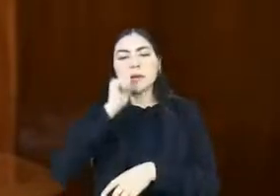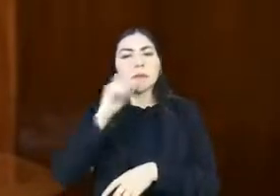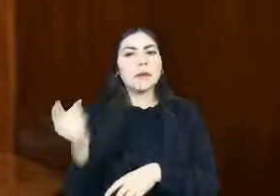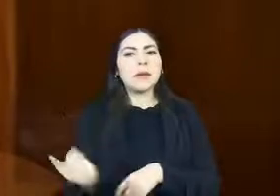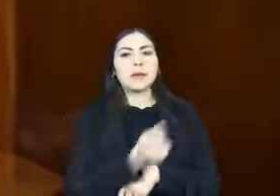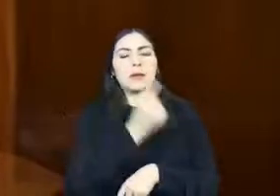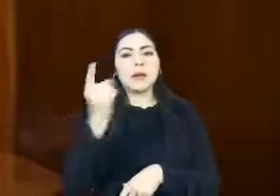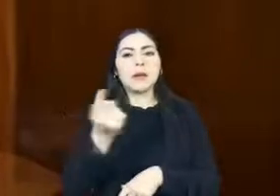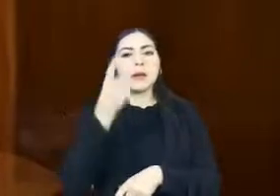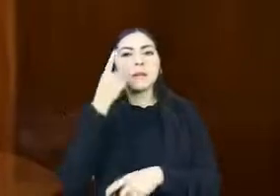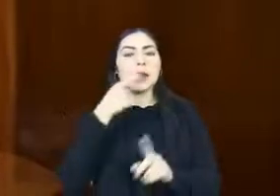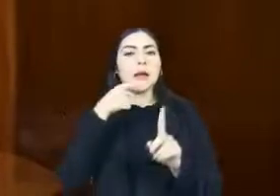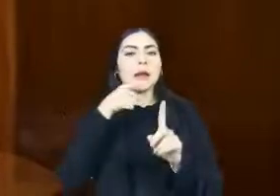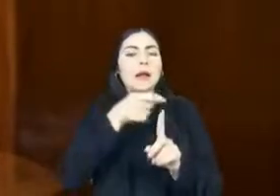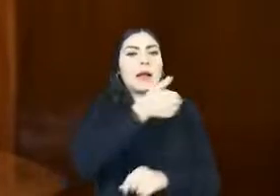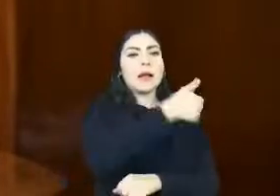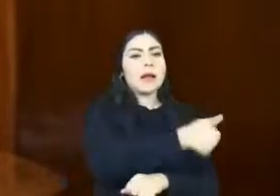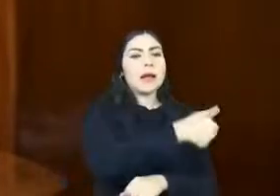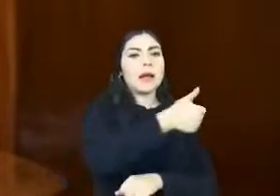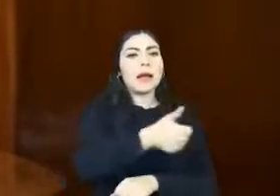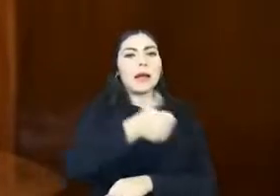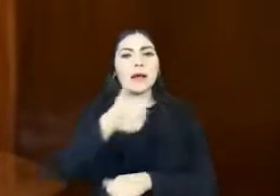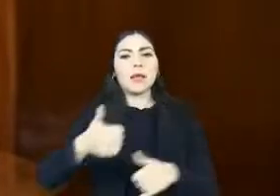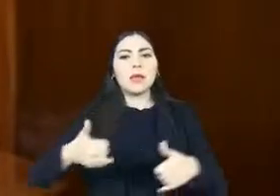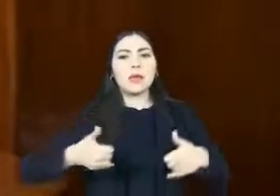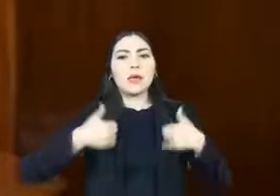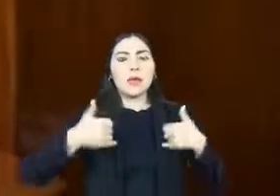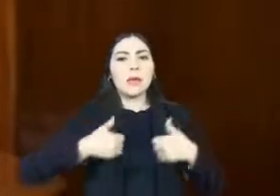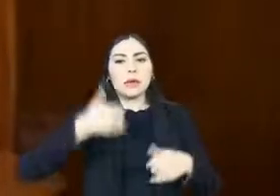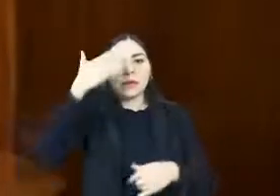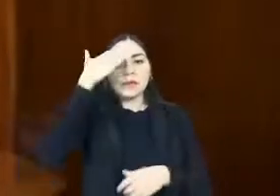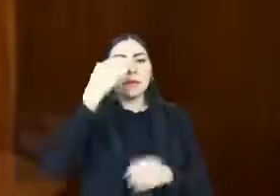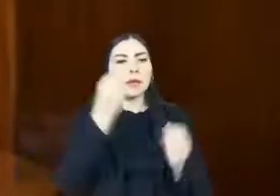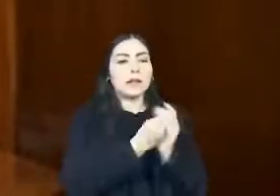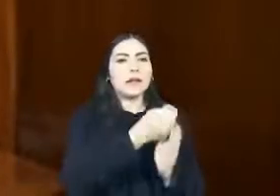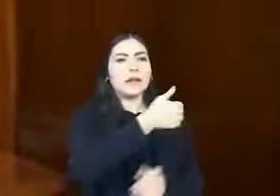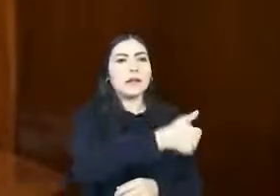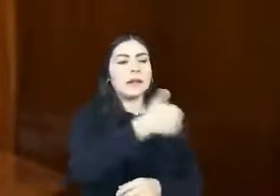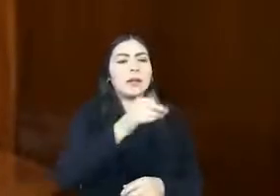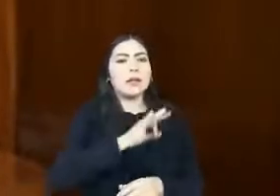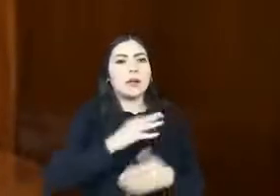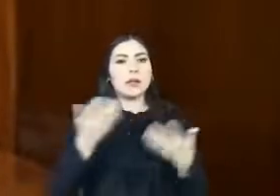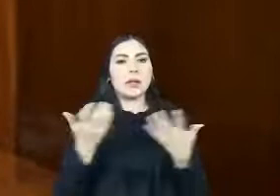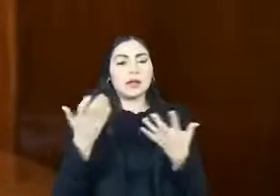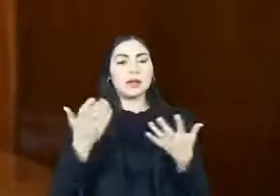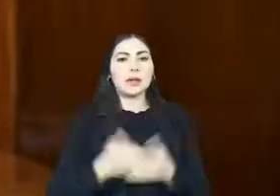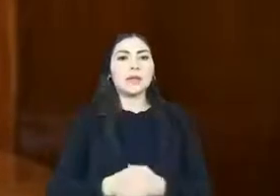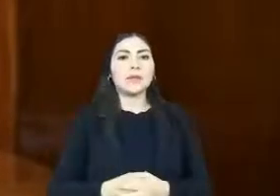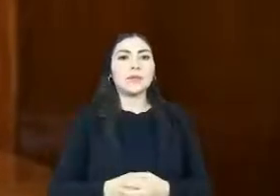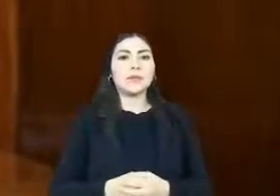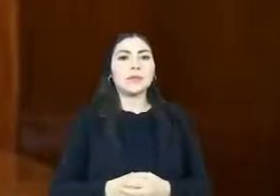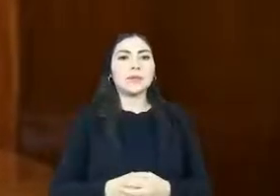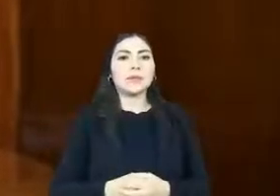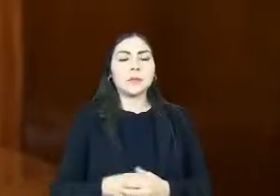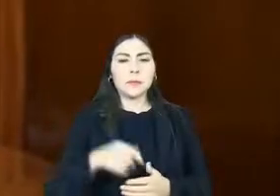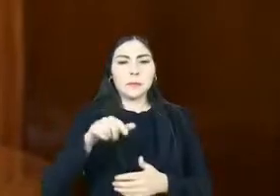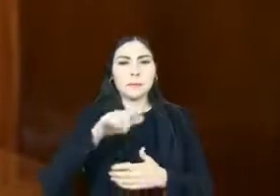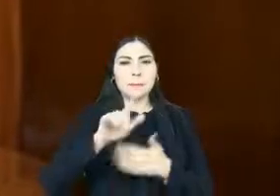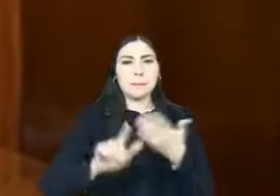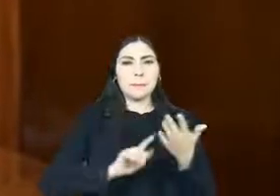las capacidades de cada uno de estos jóvenes hemos insistido y con esta reforma